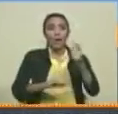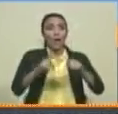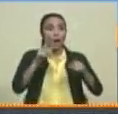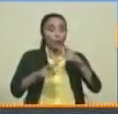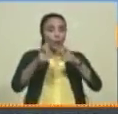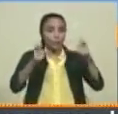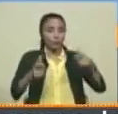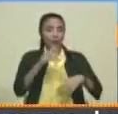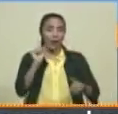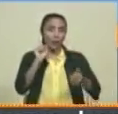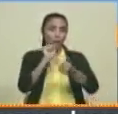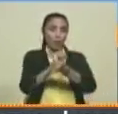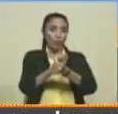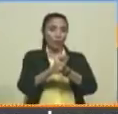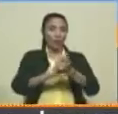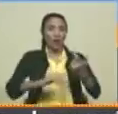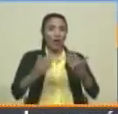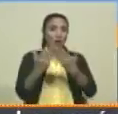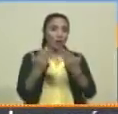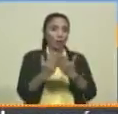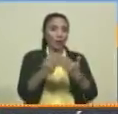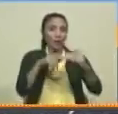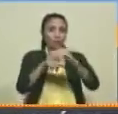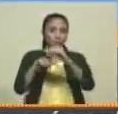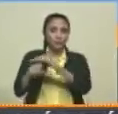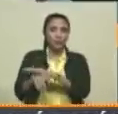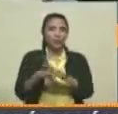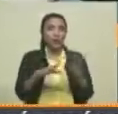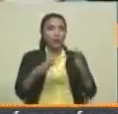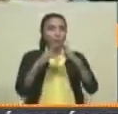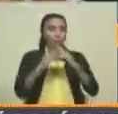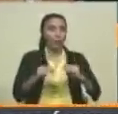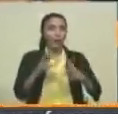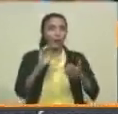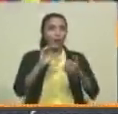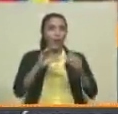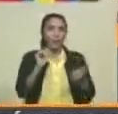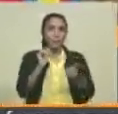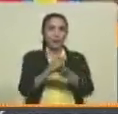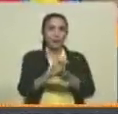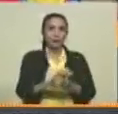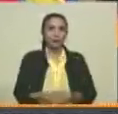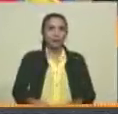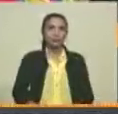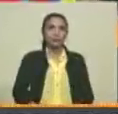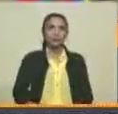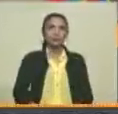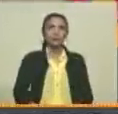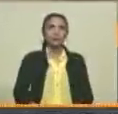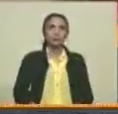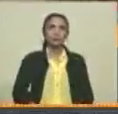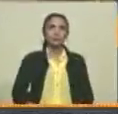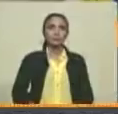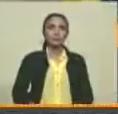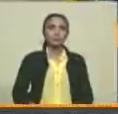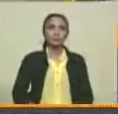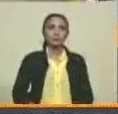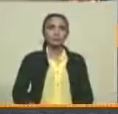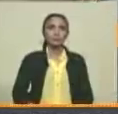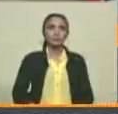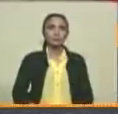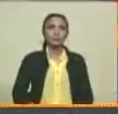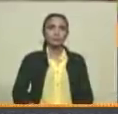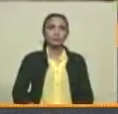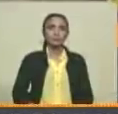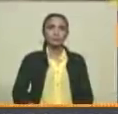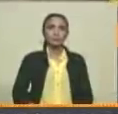roben o asalten establecimientos educacionales, pero con los más altos castigos, penas sin beneficio de ningún